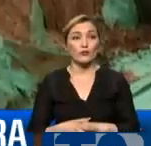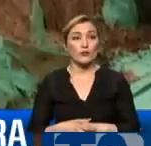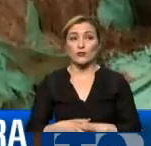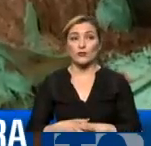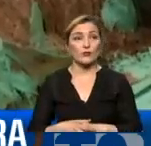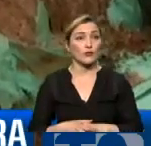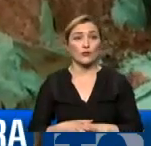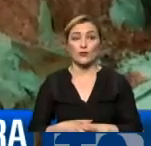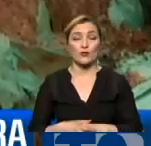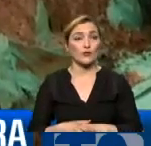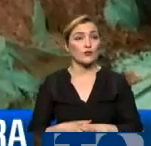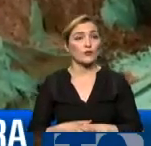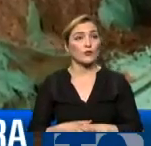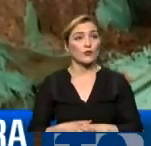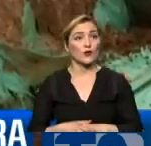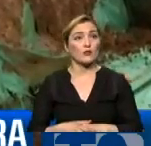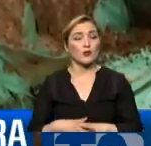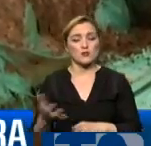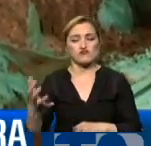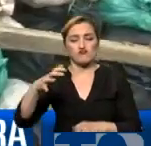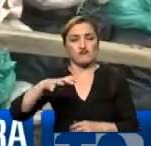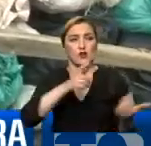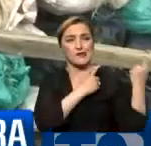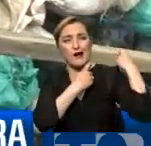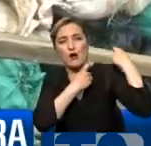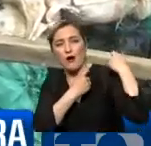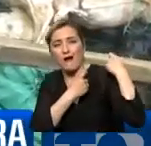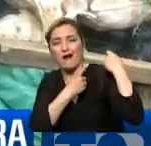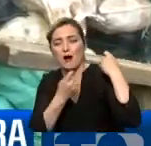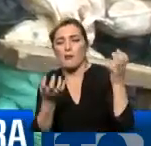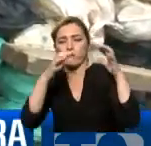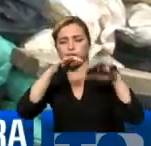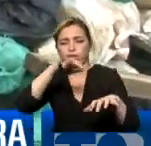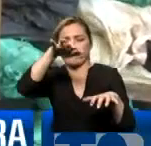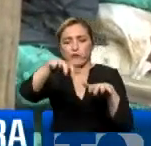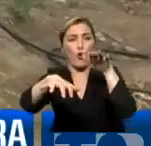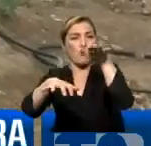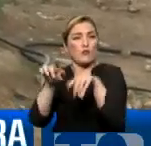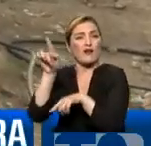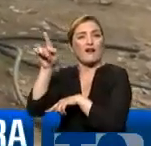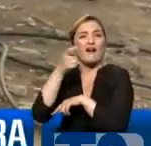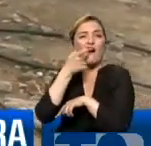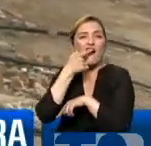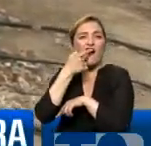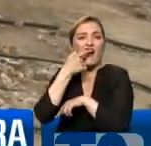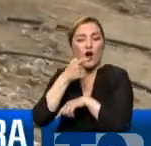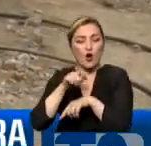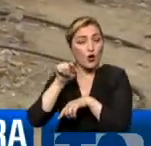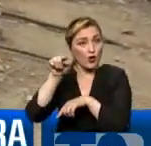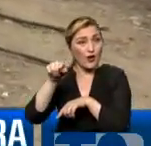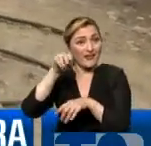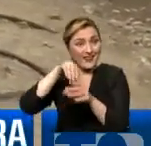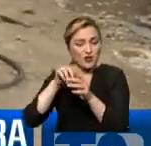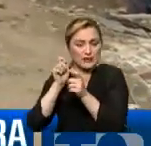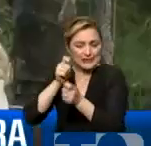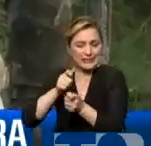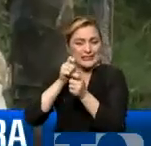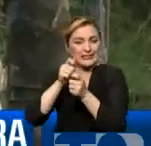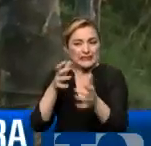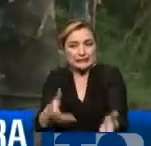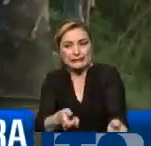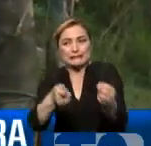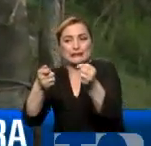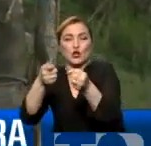también están apilados cientos de sacos con un material que concentra oro que no pudieron sacar los mineros ilegales